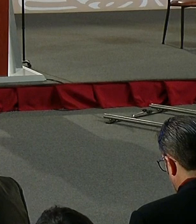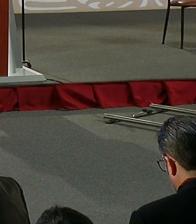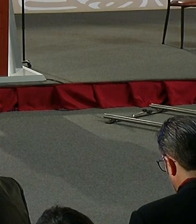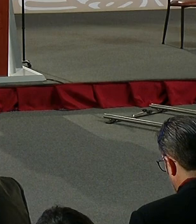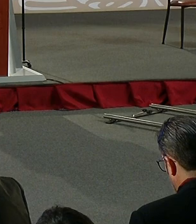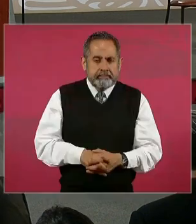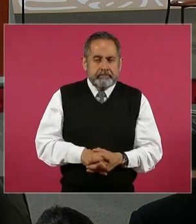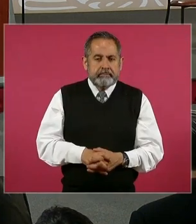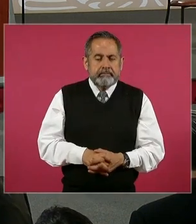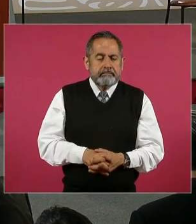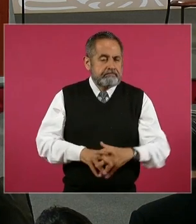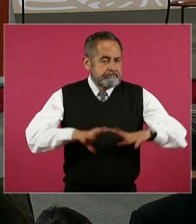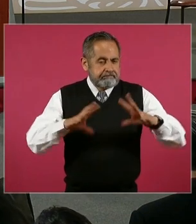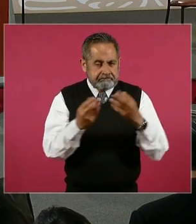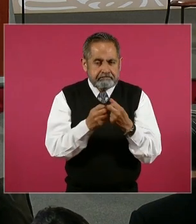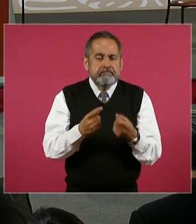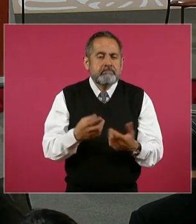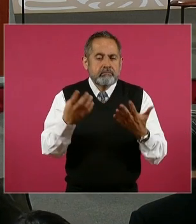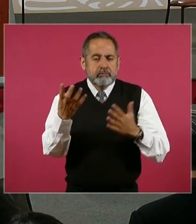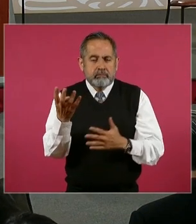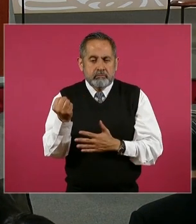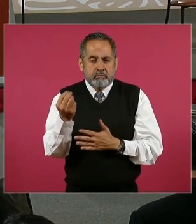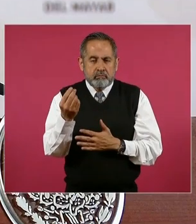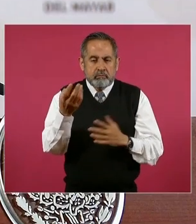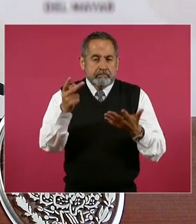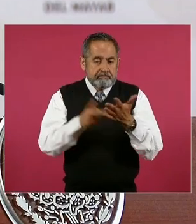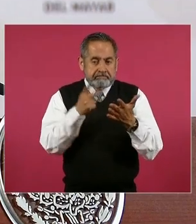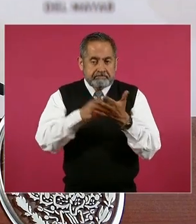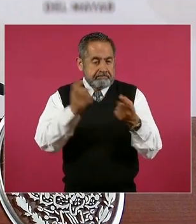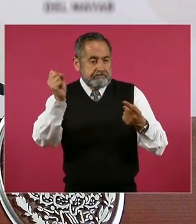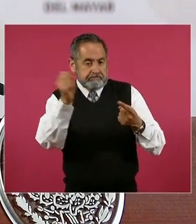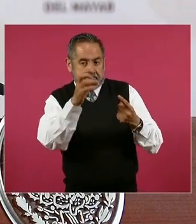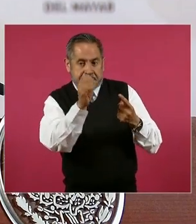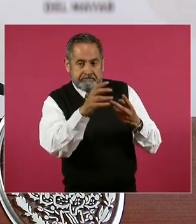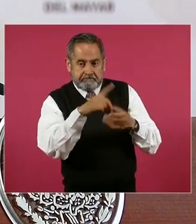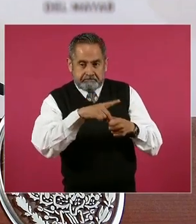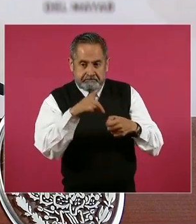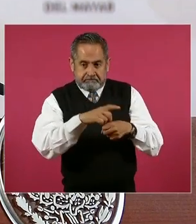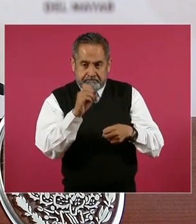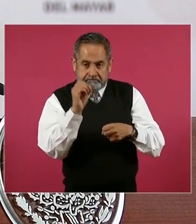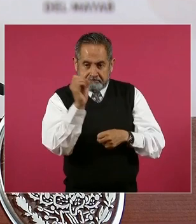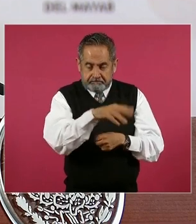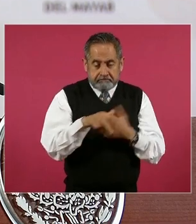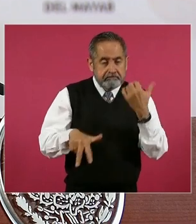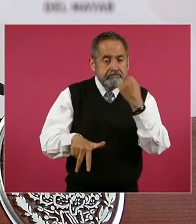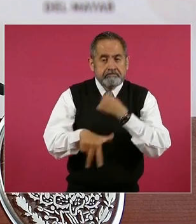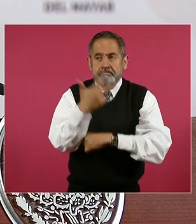a 23 de por un total de